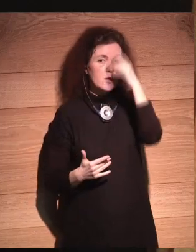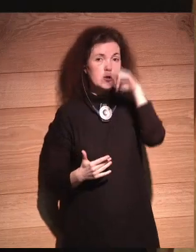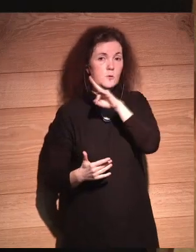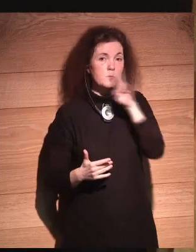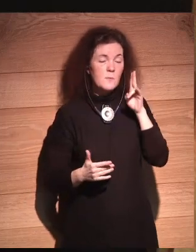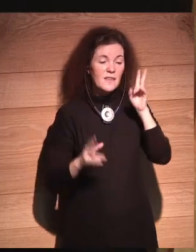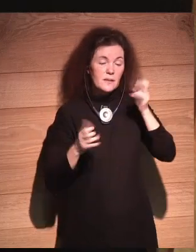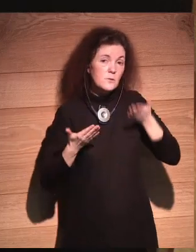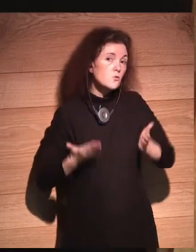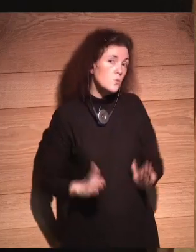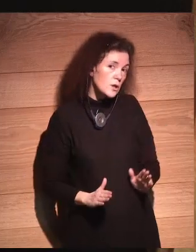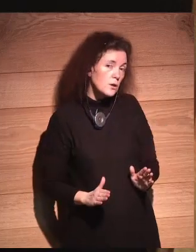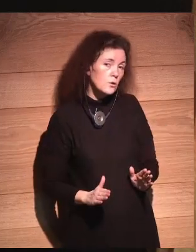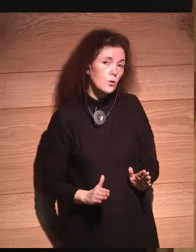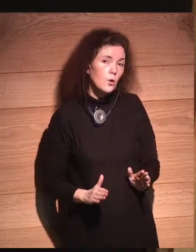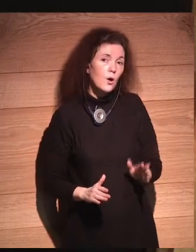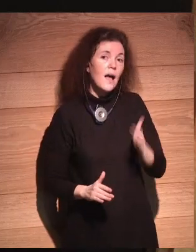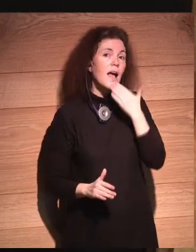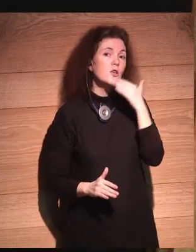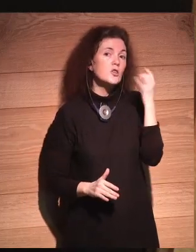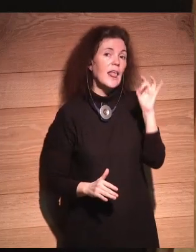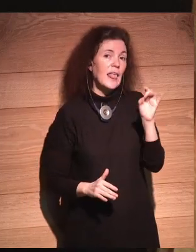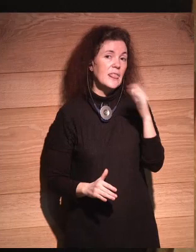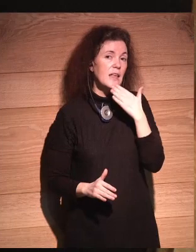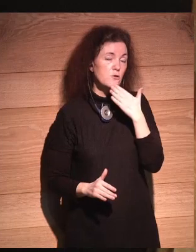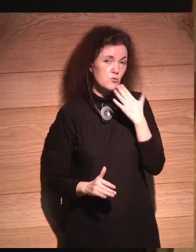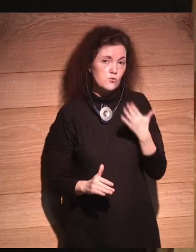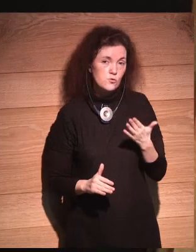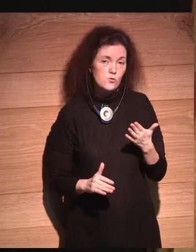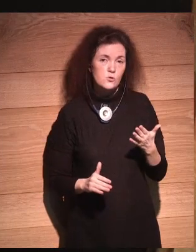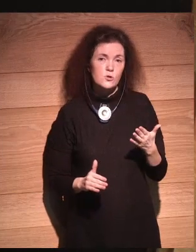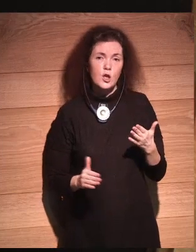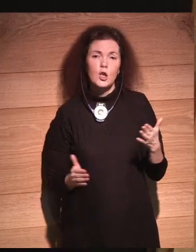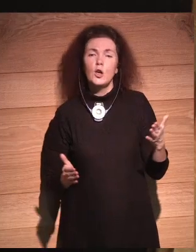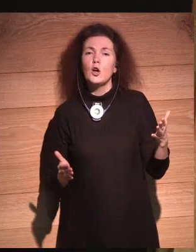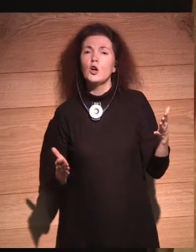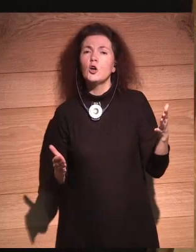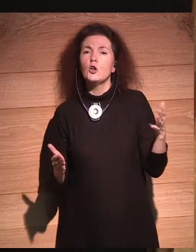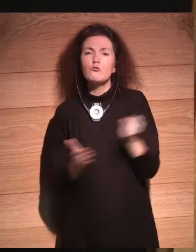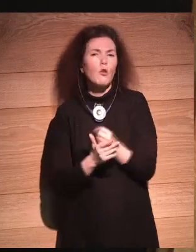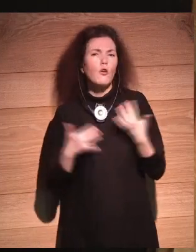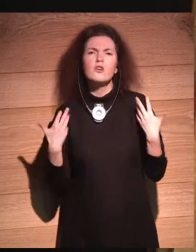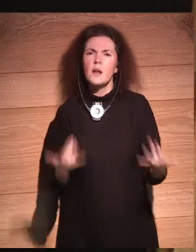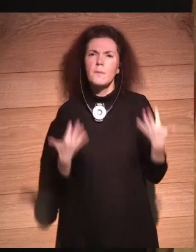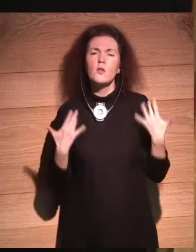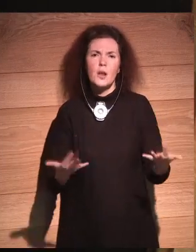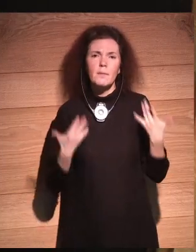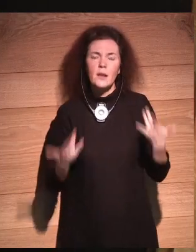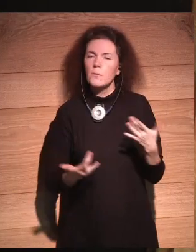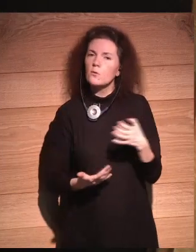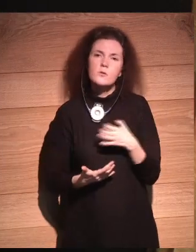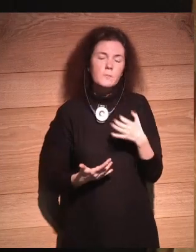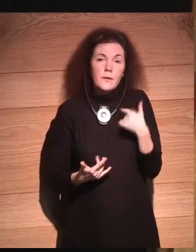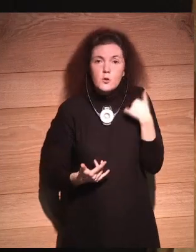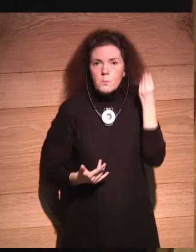padres con respecto a sus hijos de 15 años. Todo no debe ir tan rápido, me parece a mí,